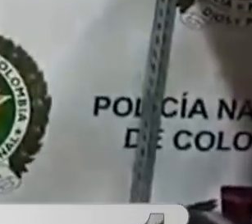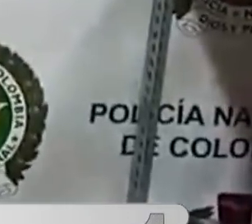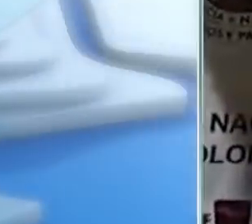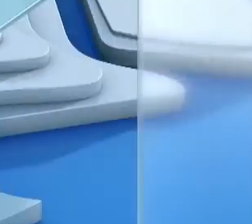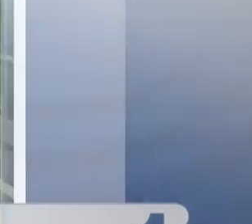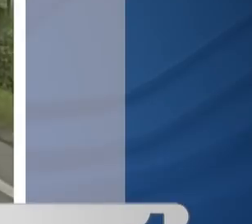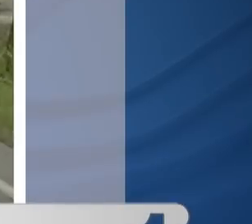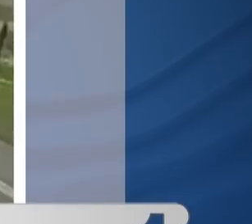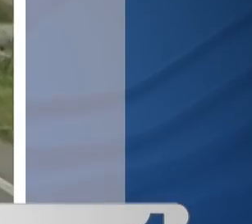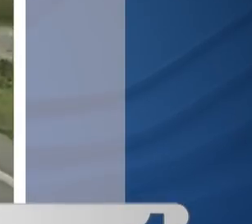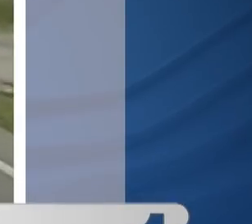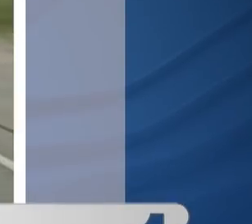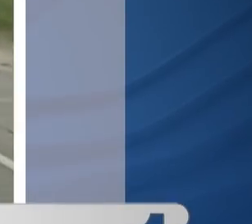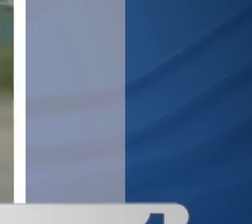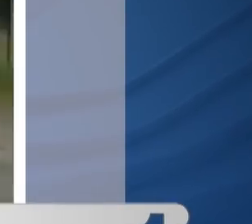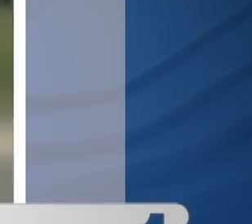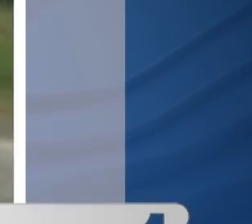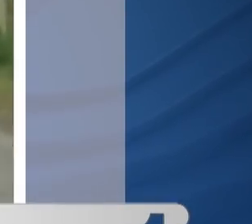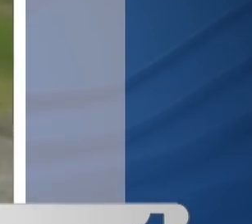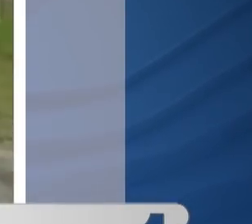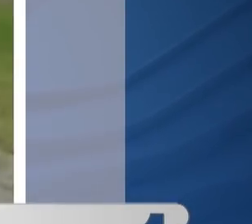café.